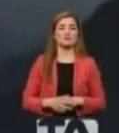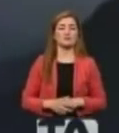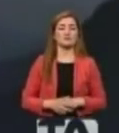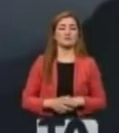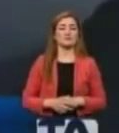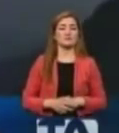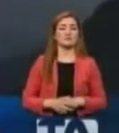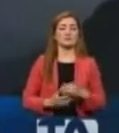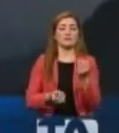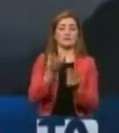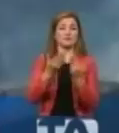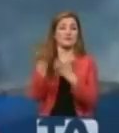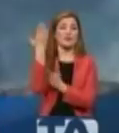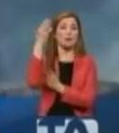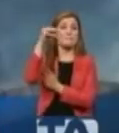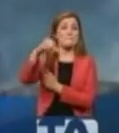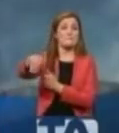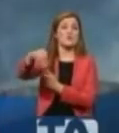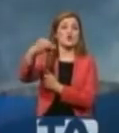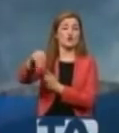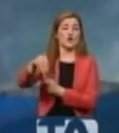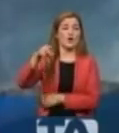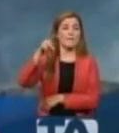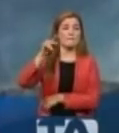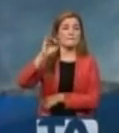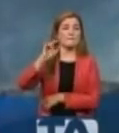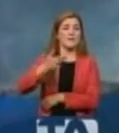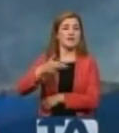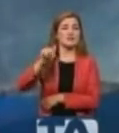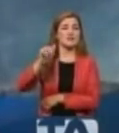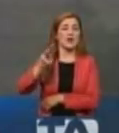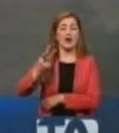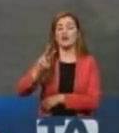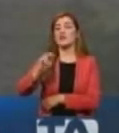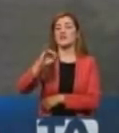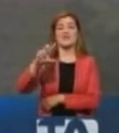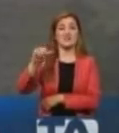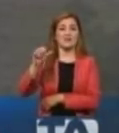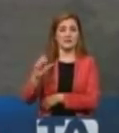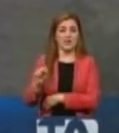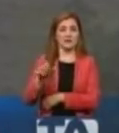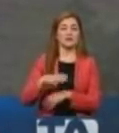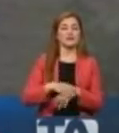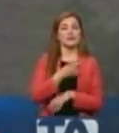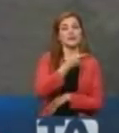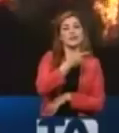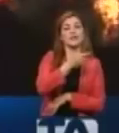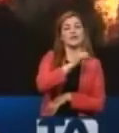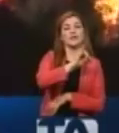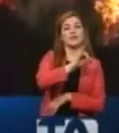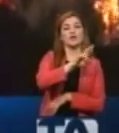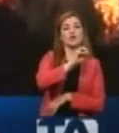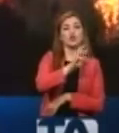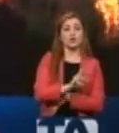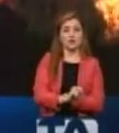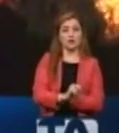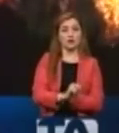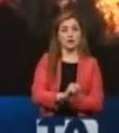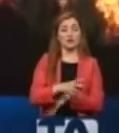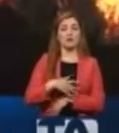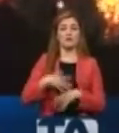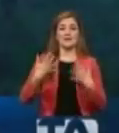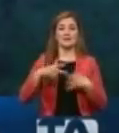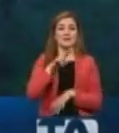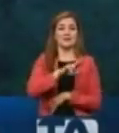El incendio inició el miércoles pasado en el sector de Pichanillas, en Girón, y se extendió rápidamente hasta el cantón Nabón. Se calcula por lo